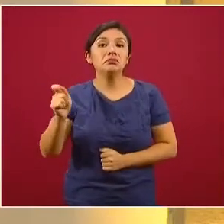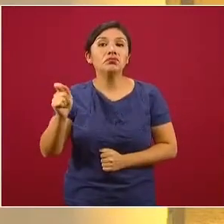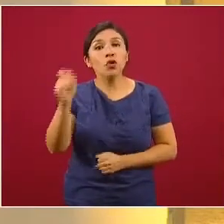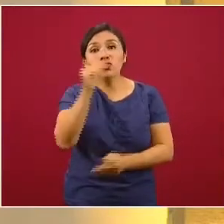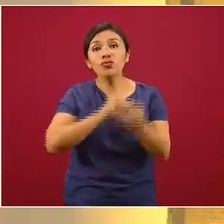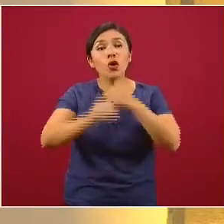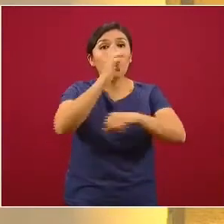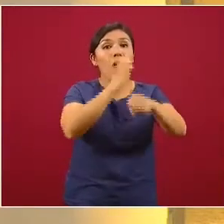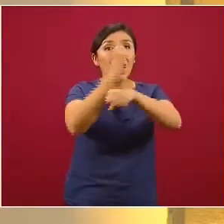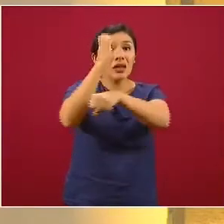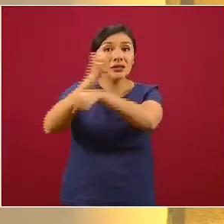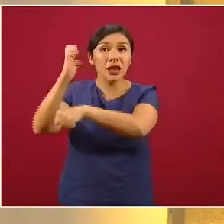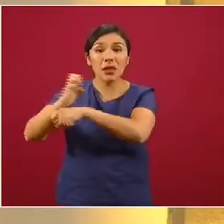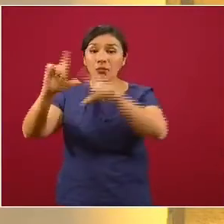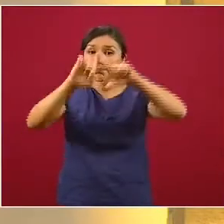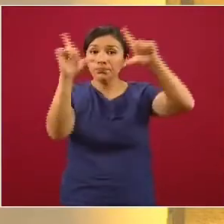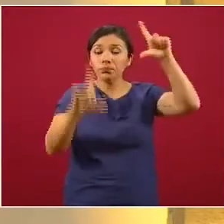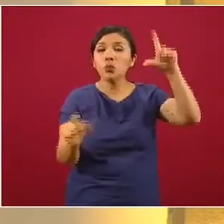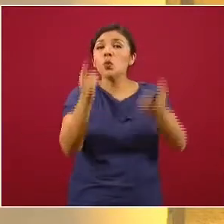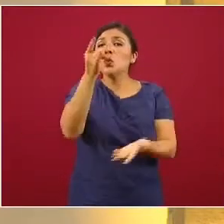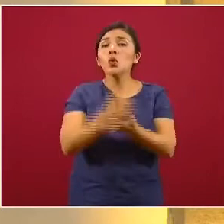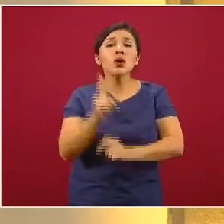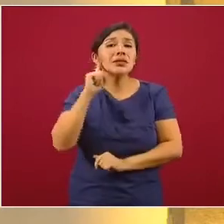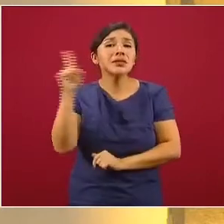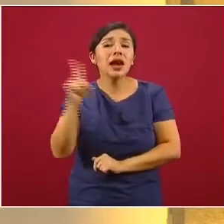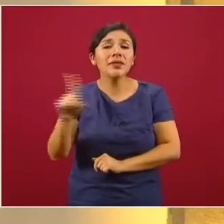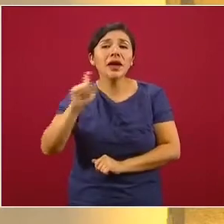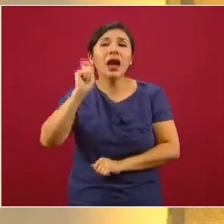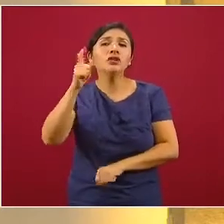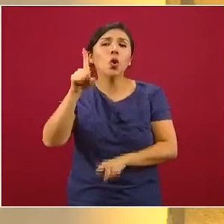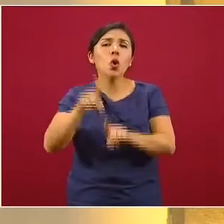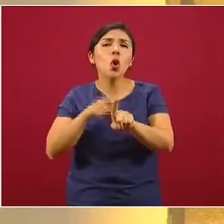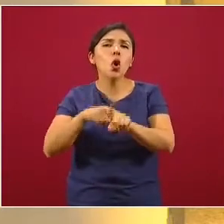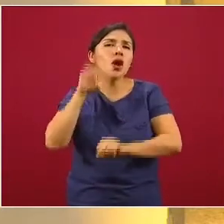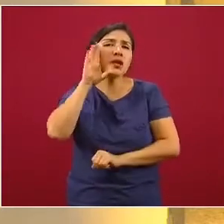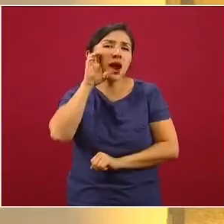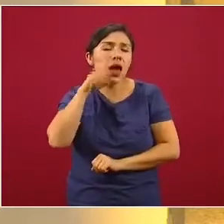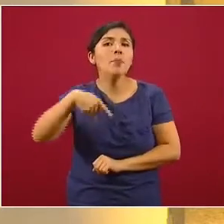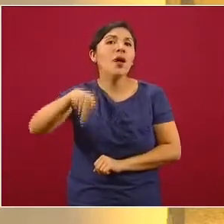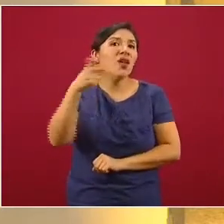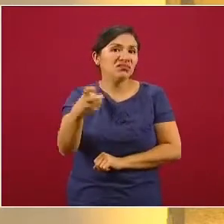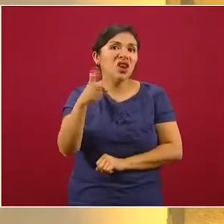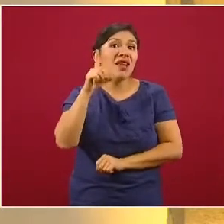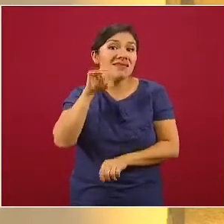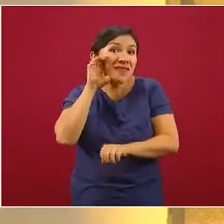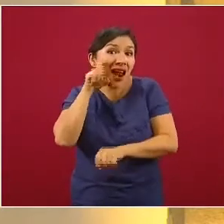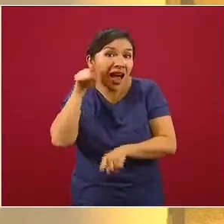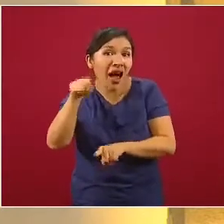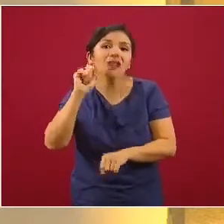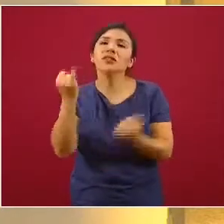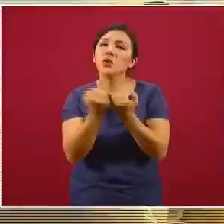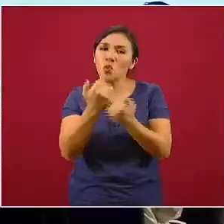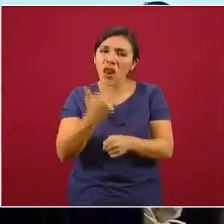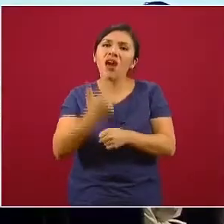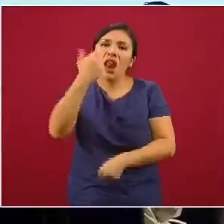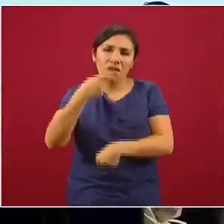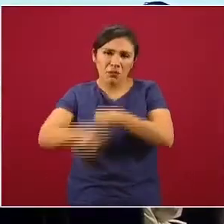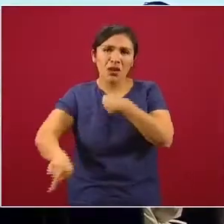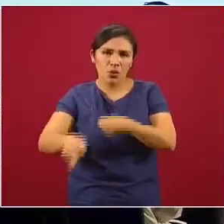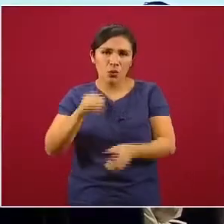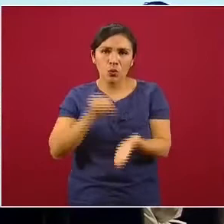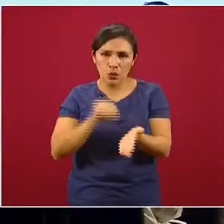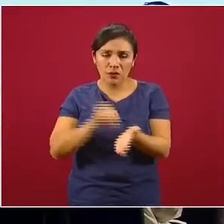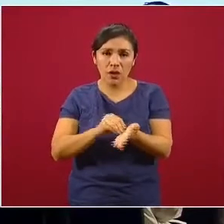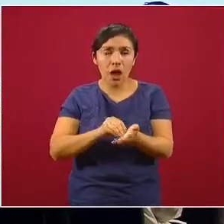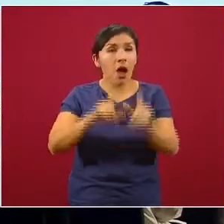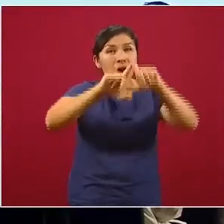todas las entidades federativas, excepto Zacatecas, que se encuentra en color naranja, que de todos modos quiere decir color naranja alto riesgo,